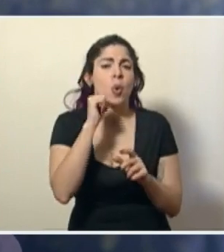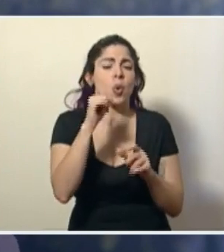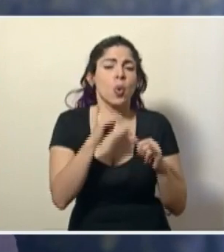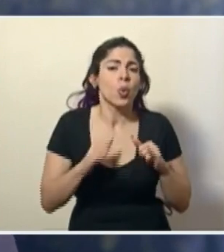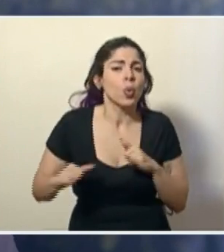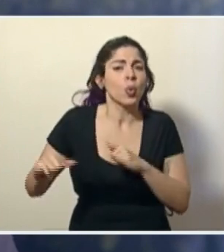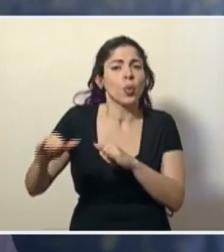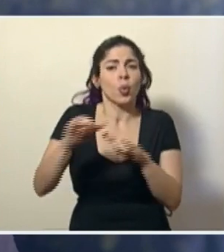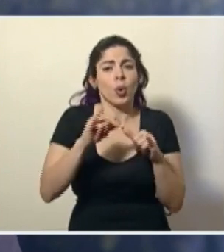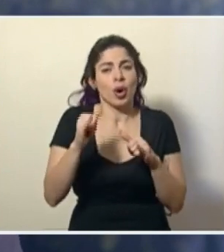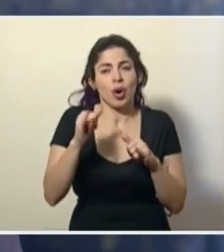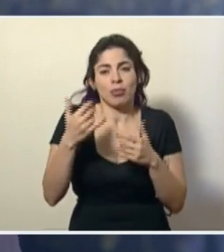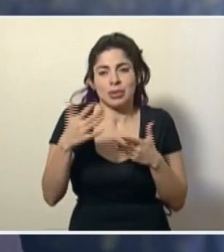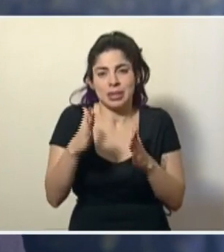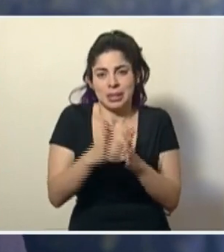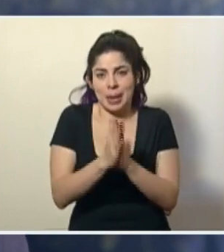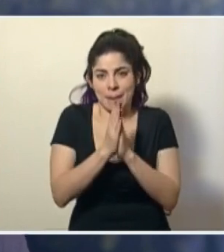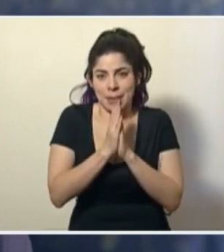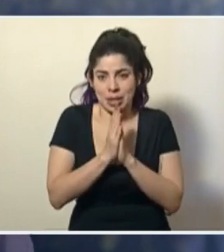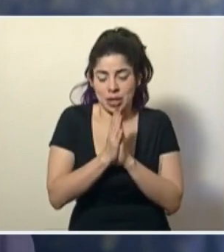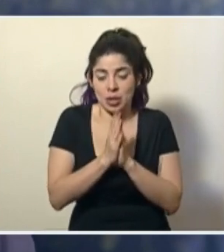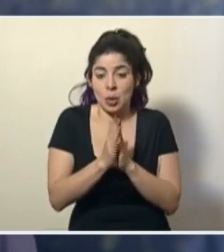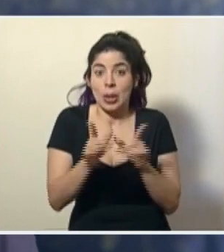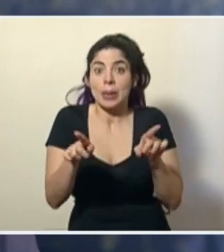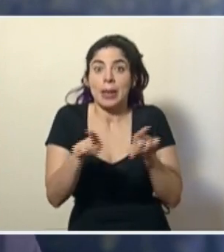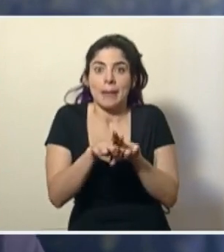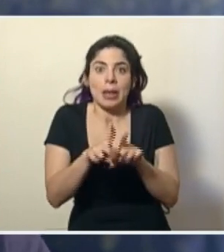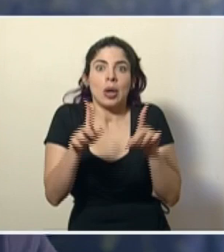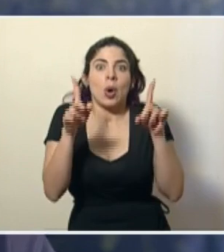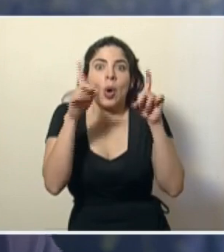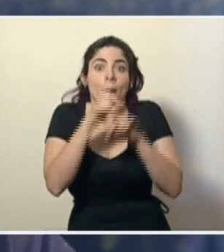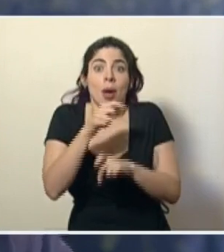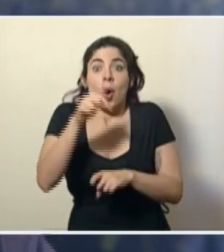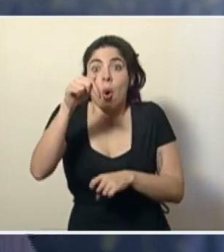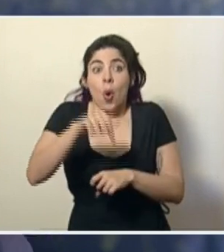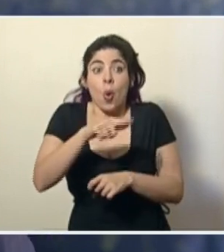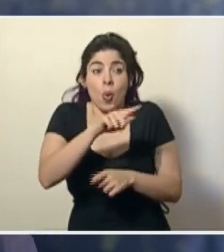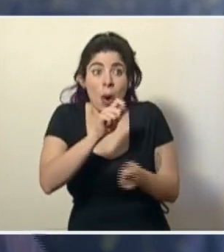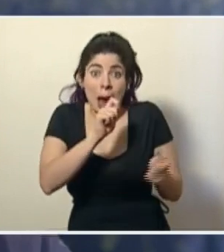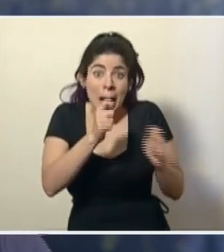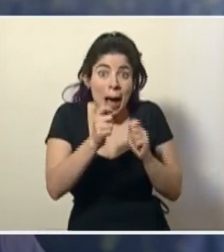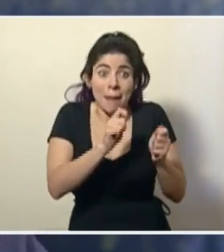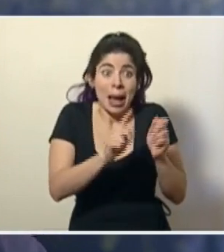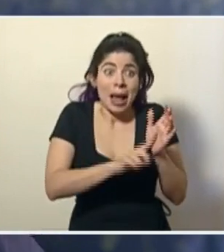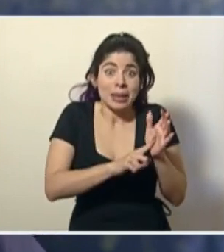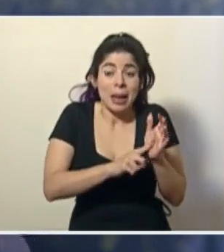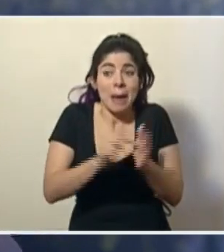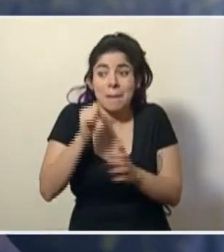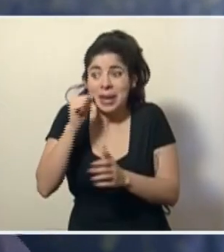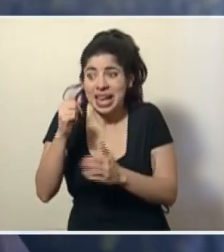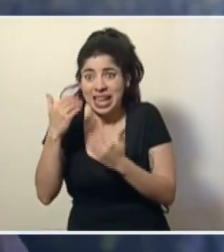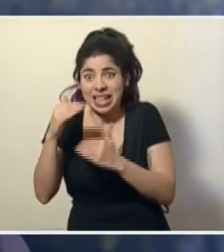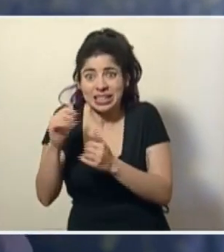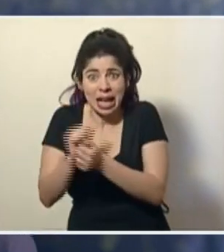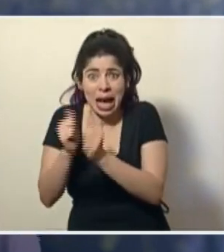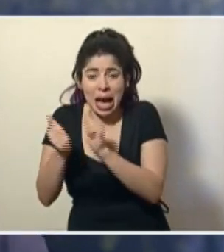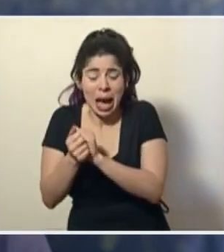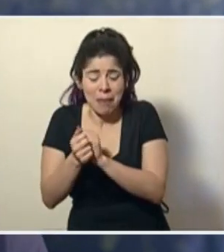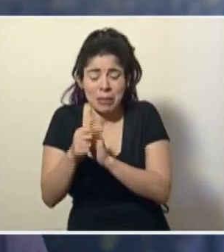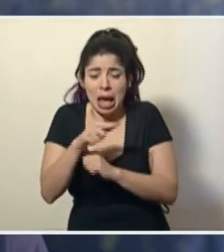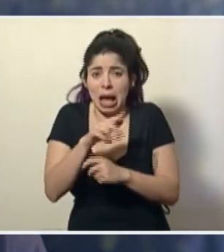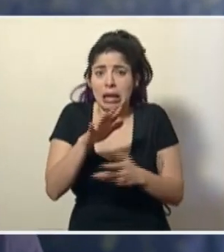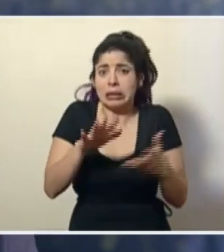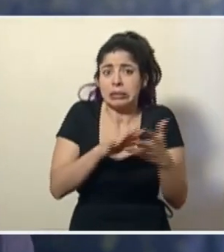unificación como se estaba solicitando, y que complica incluso. Hoy ustedes están cambiando de alertas y ya mañana cambia la restricción para la gente.